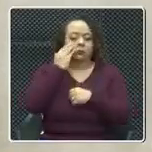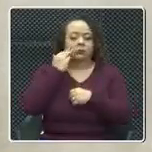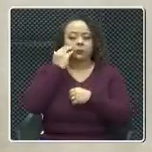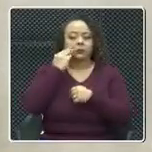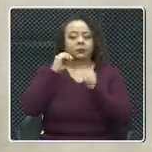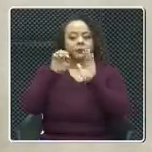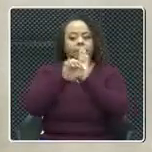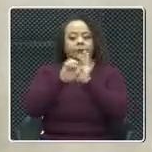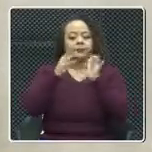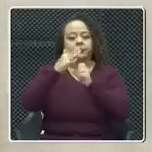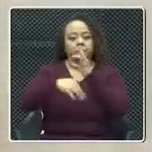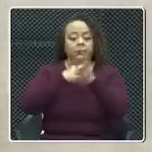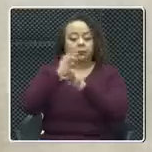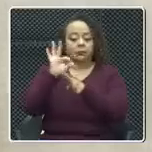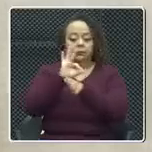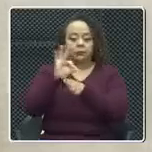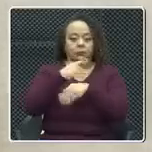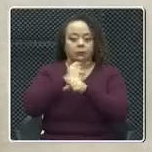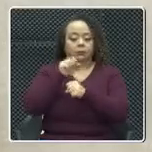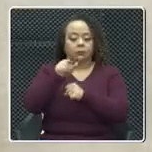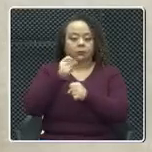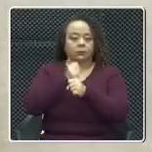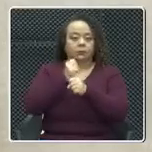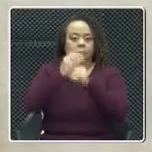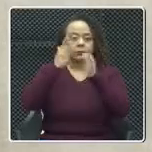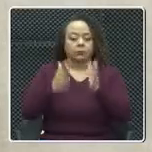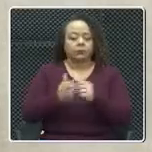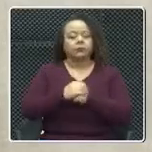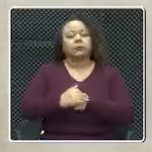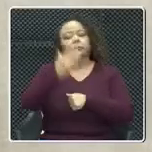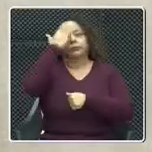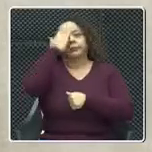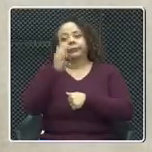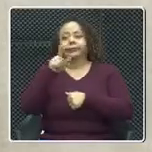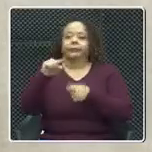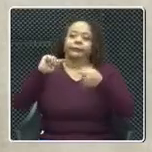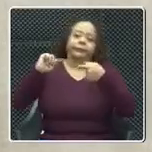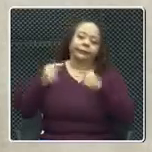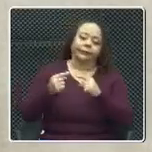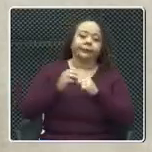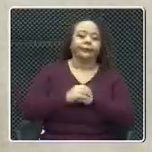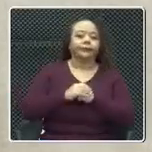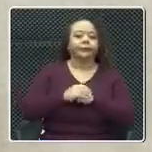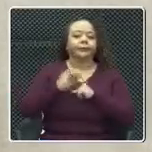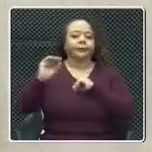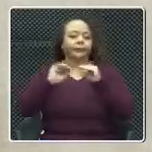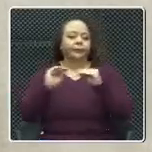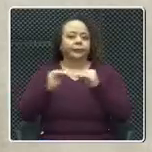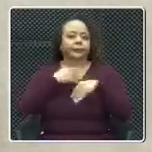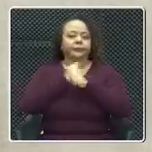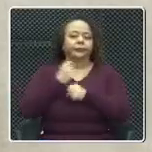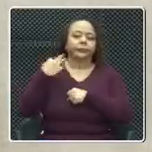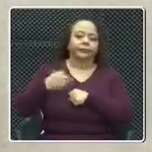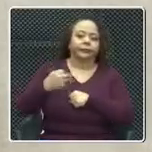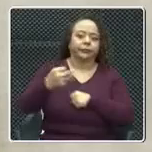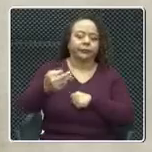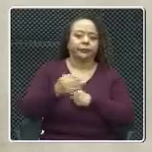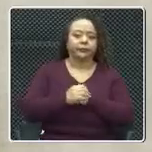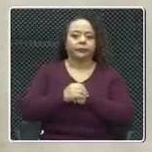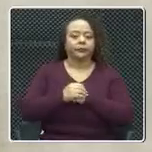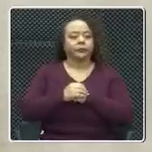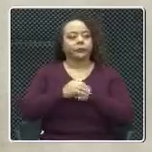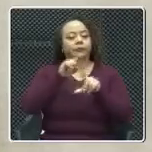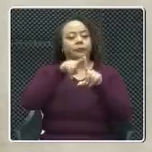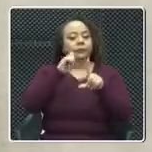qué tipo de función realiza ese trabajador, por qué Stephanie le duele el hombro, qué es los movimientos que hace todos los días, ¿verdad?